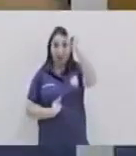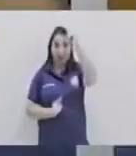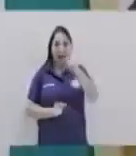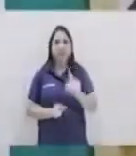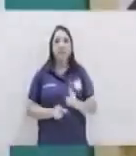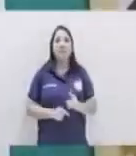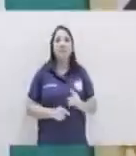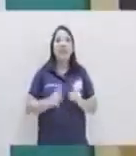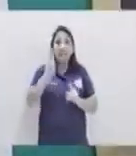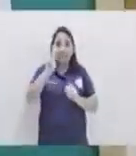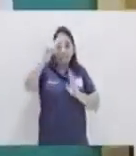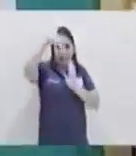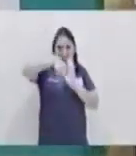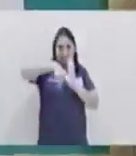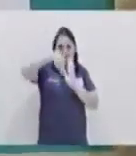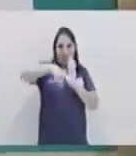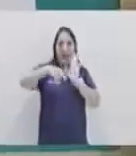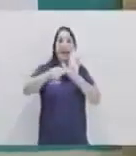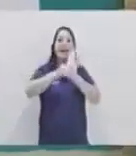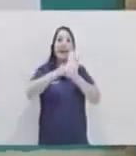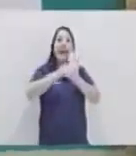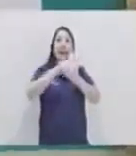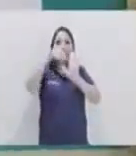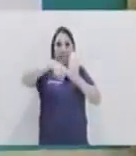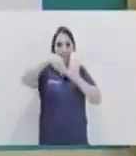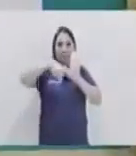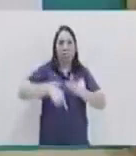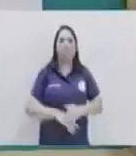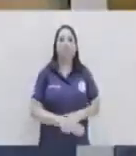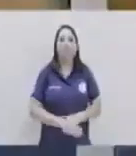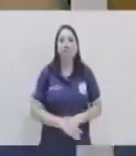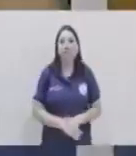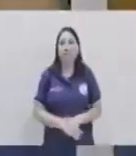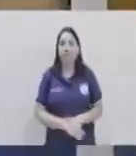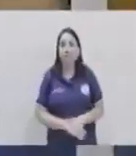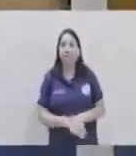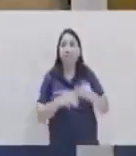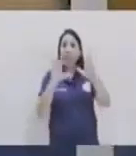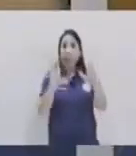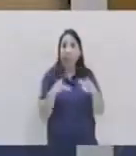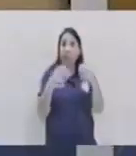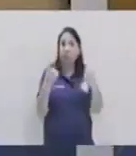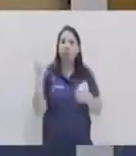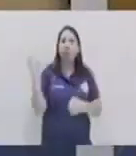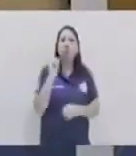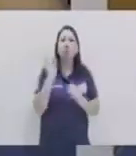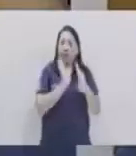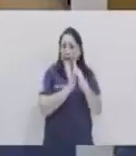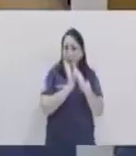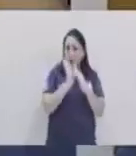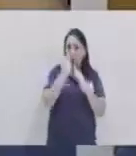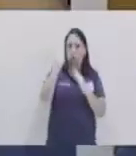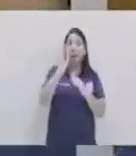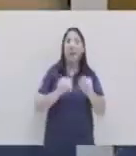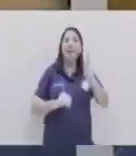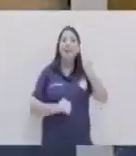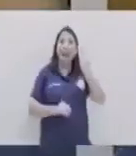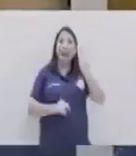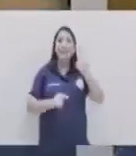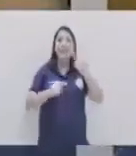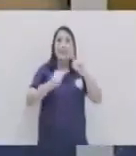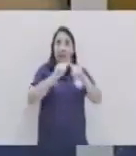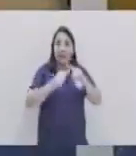arriba y es negativo hacia abajo. Muy bien, entonces ¿dónde estará el vértice? 3 en X